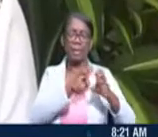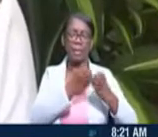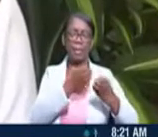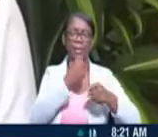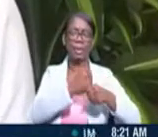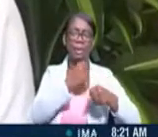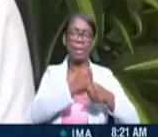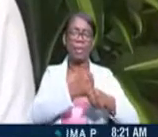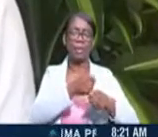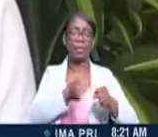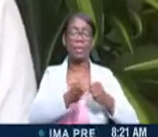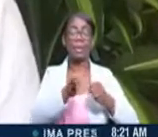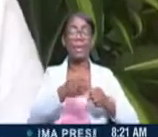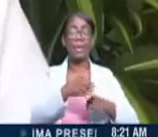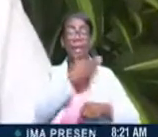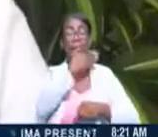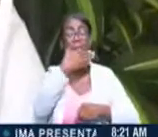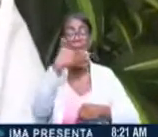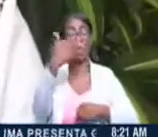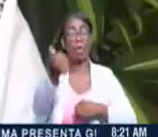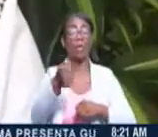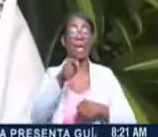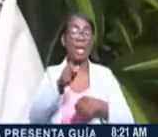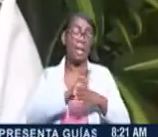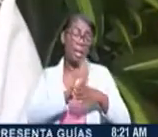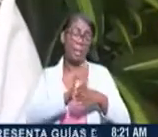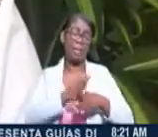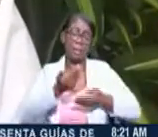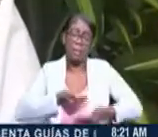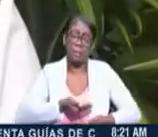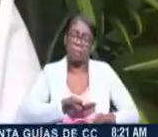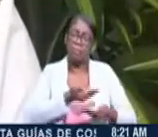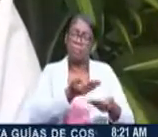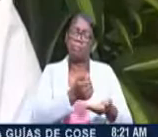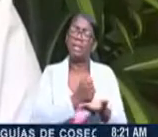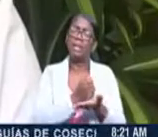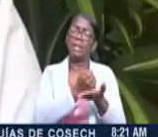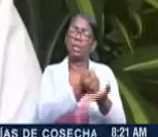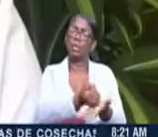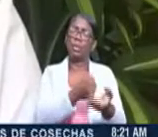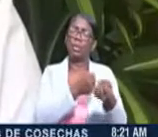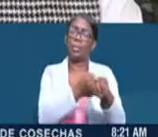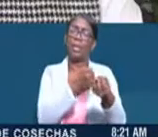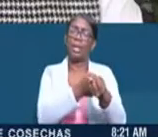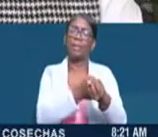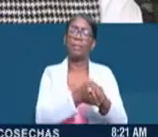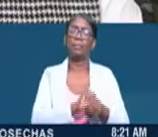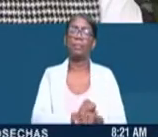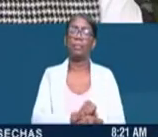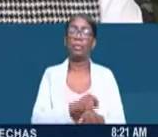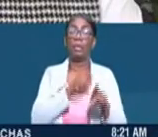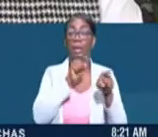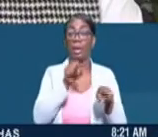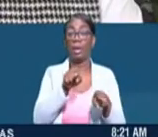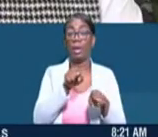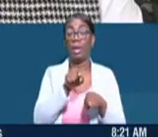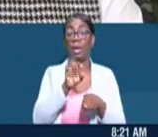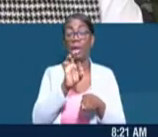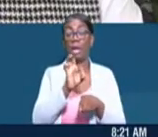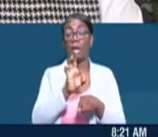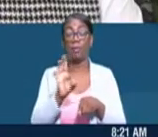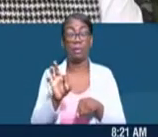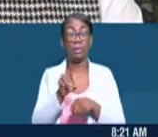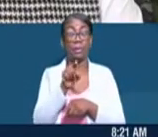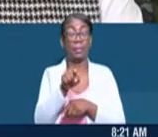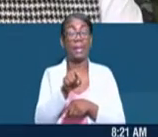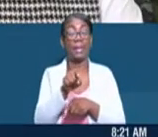una pesca más exitosa, pues el banco está con sus brazos abiertos para atenderlos. Flor, el tema de la pesca artesanal seguramente para